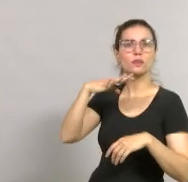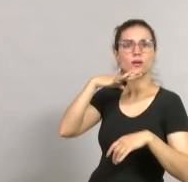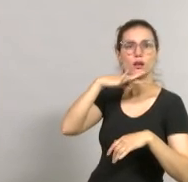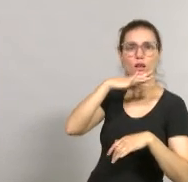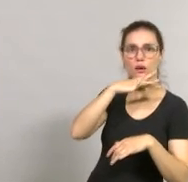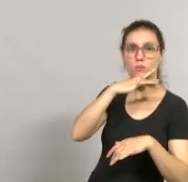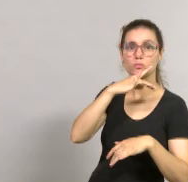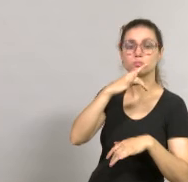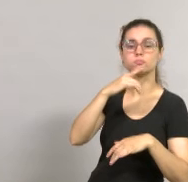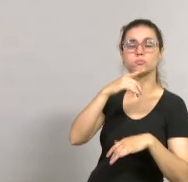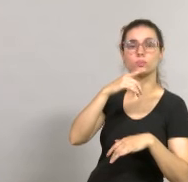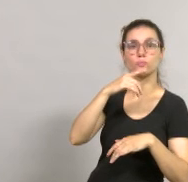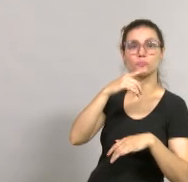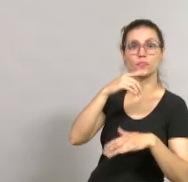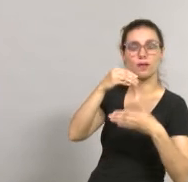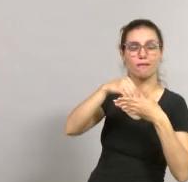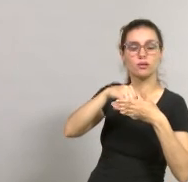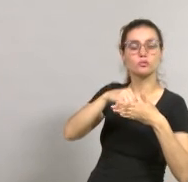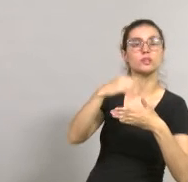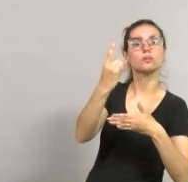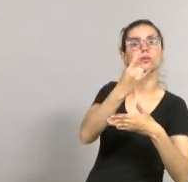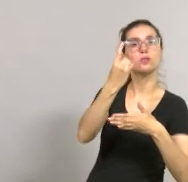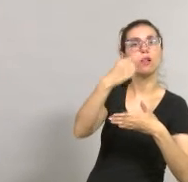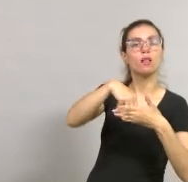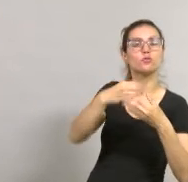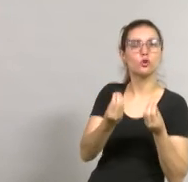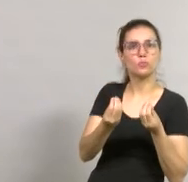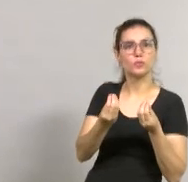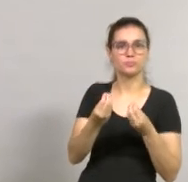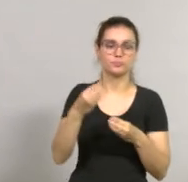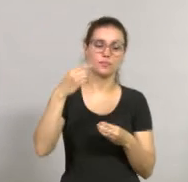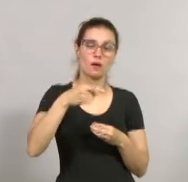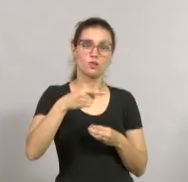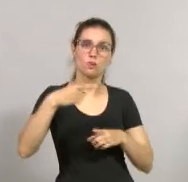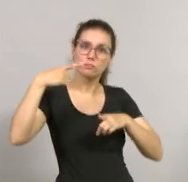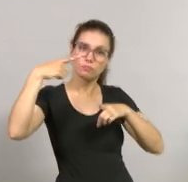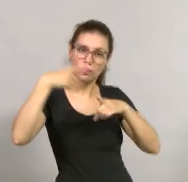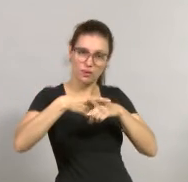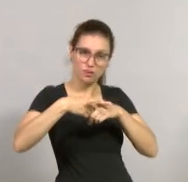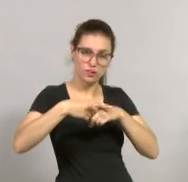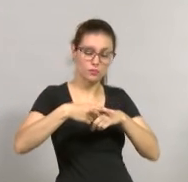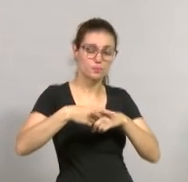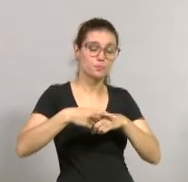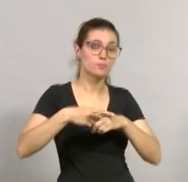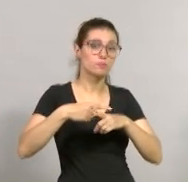de la universidad? Bueno, creo que es eso, es un desafío. En términos personales, yo